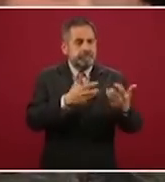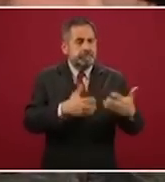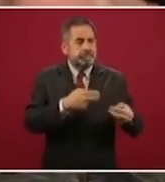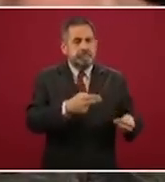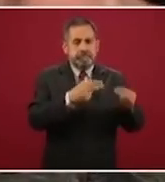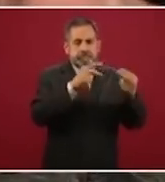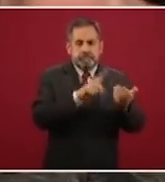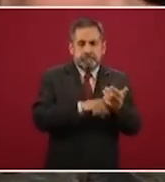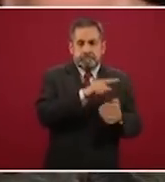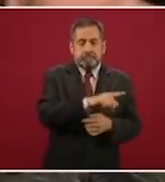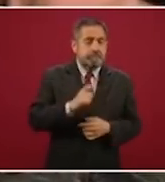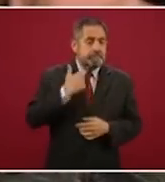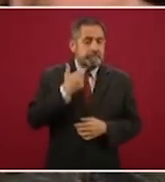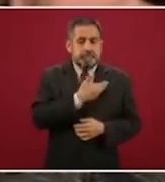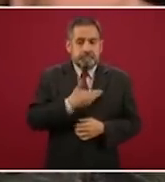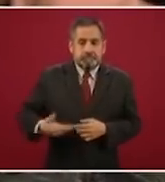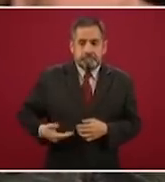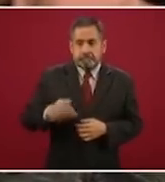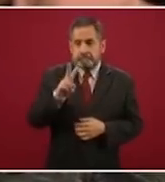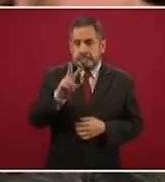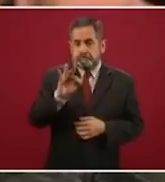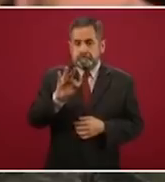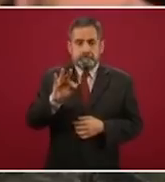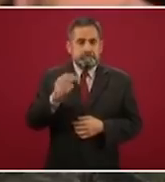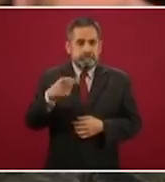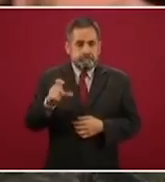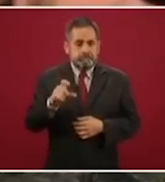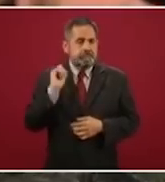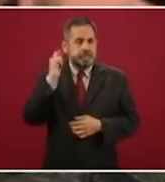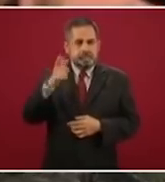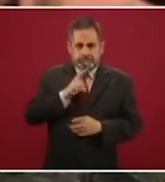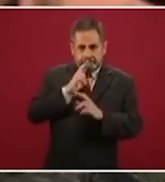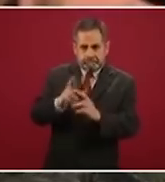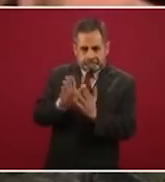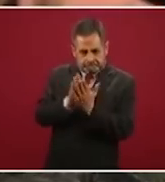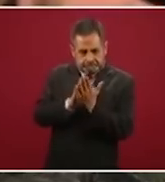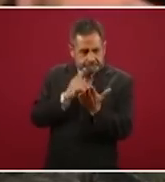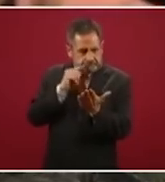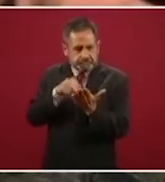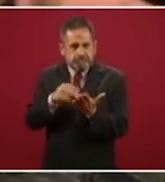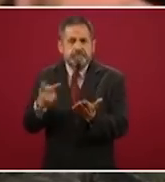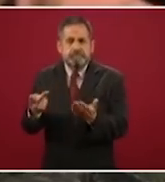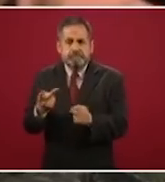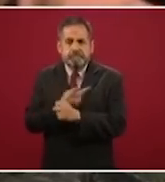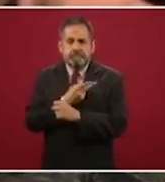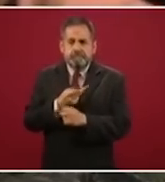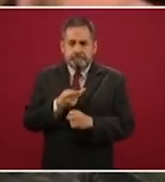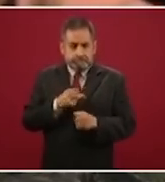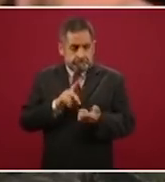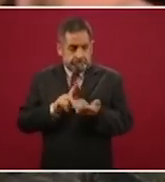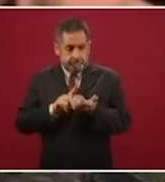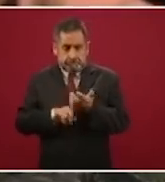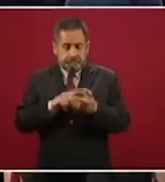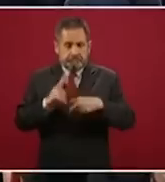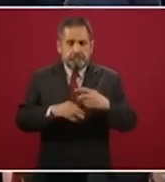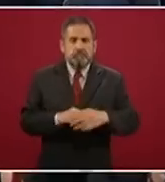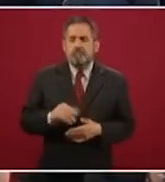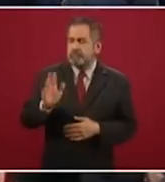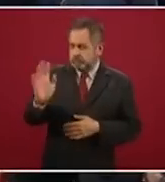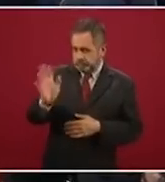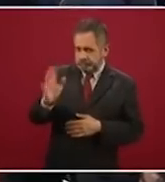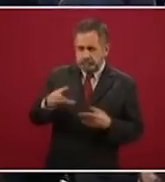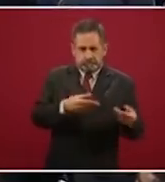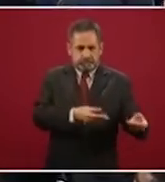pues, estaba el expresidente Vicente Fox. ¿Si le dieron algún reporte al respecto y qué ha pasado con eso, si se va a actuar? Ya me entregaron